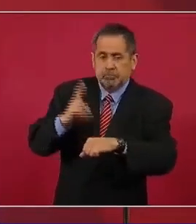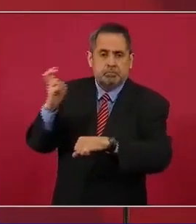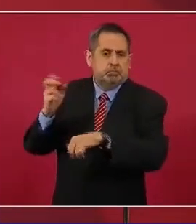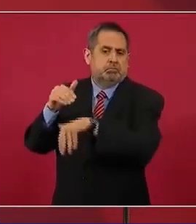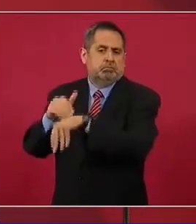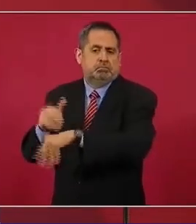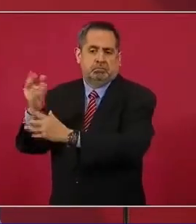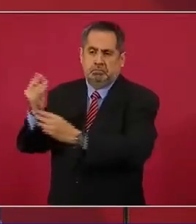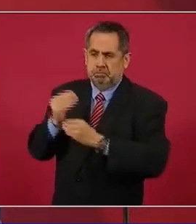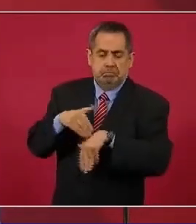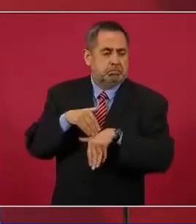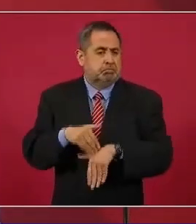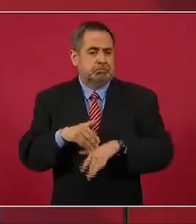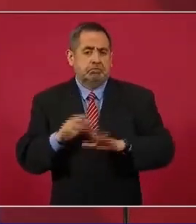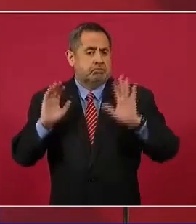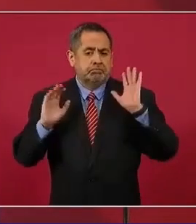casos, y